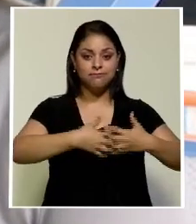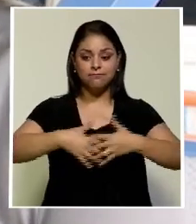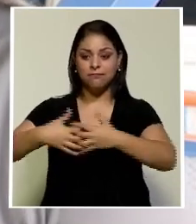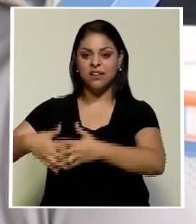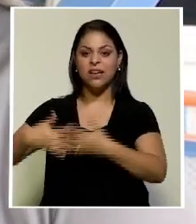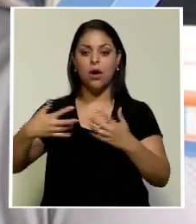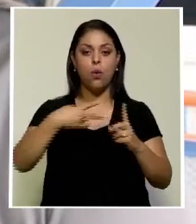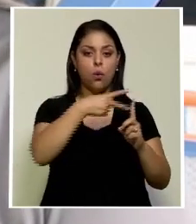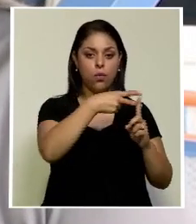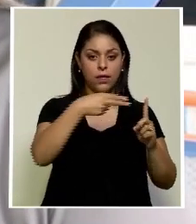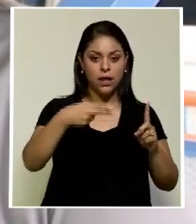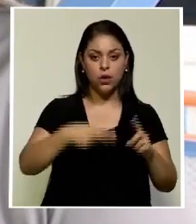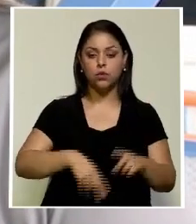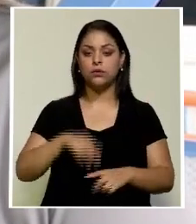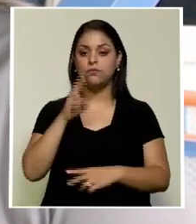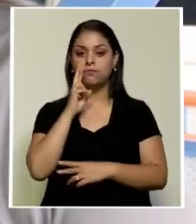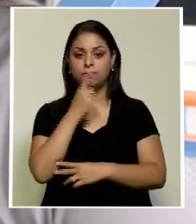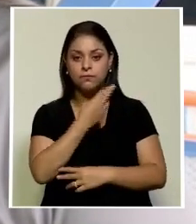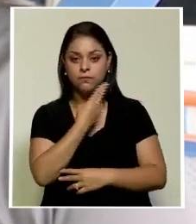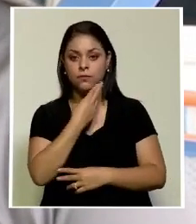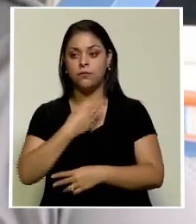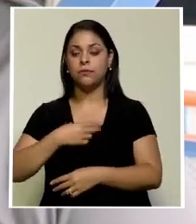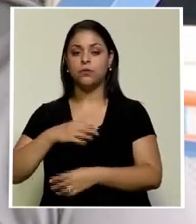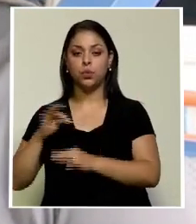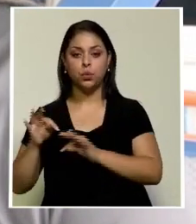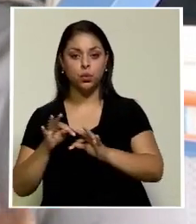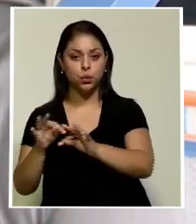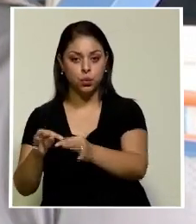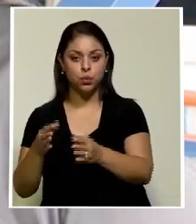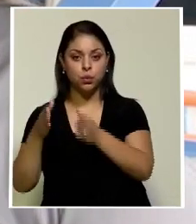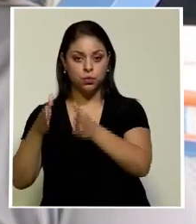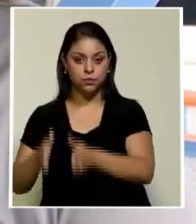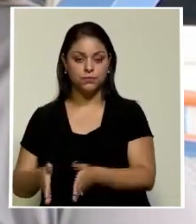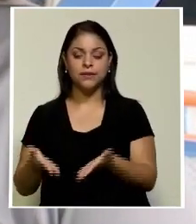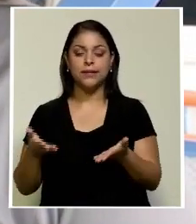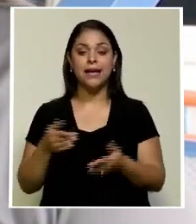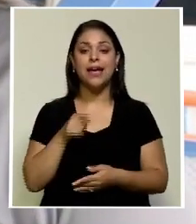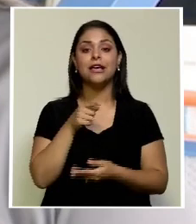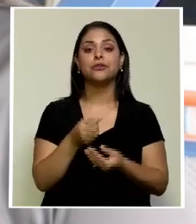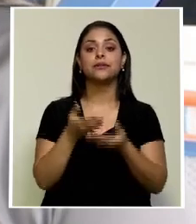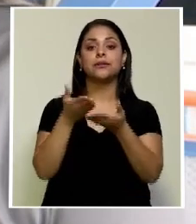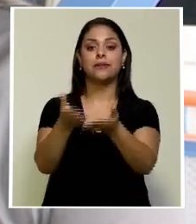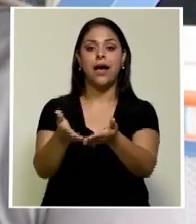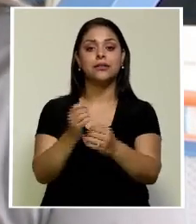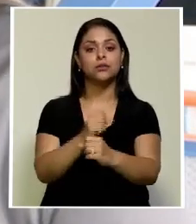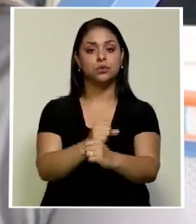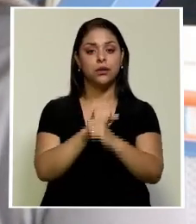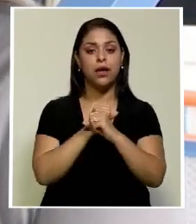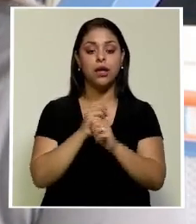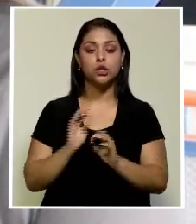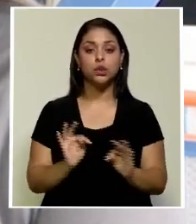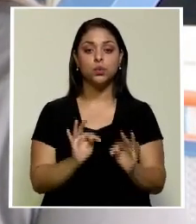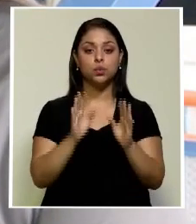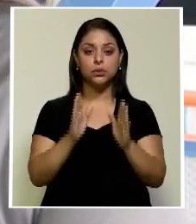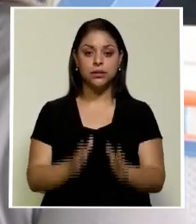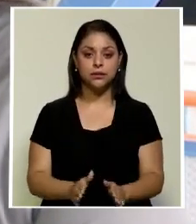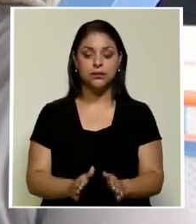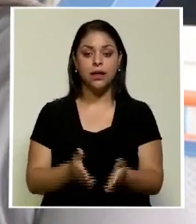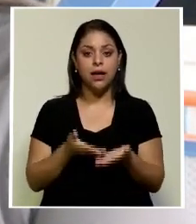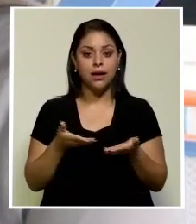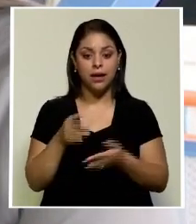hoteleros, restauranteros, turoperadores, y que lo que viene es a garantizarle al turista que